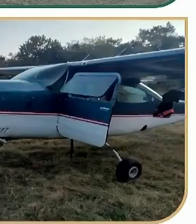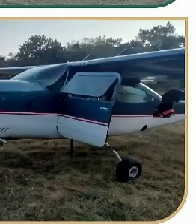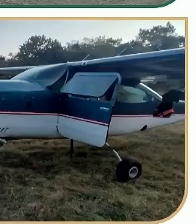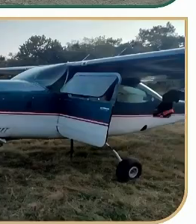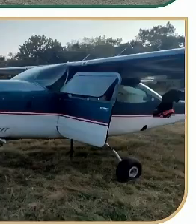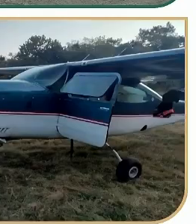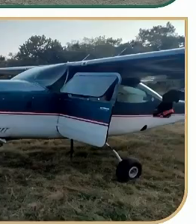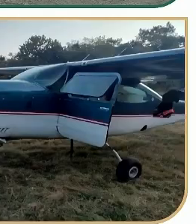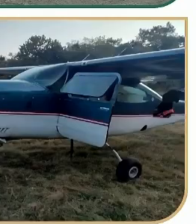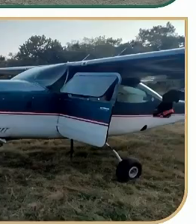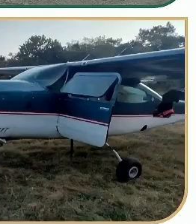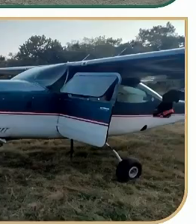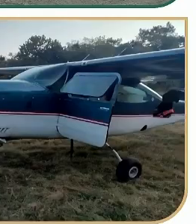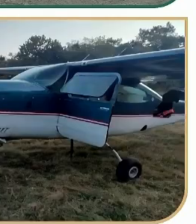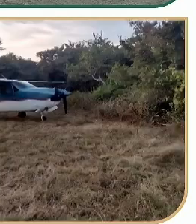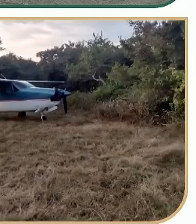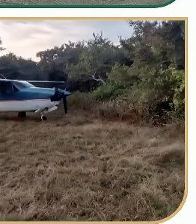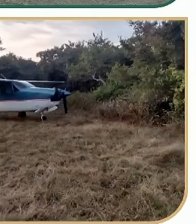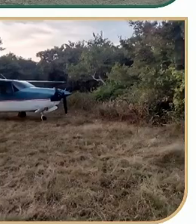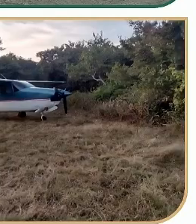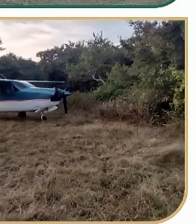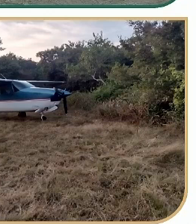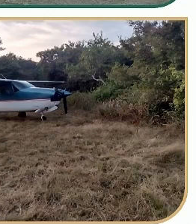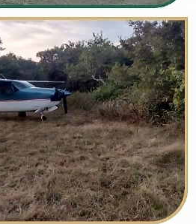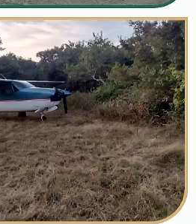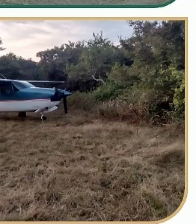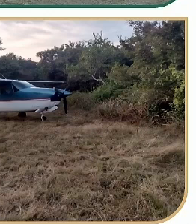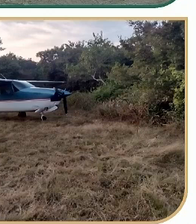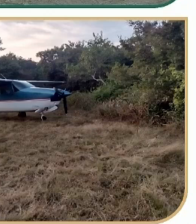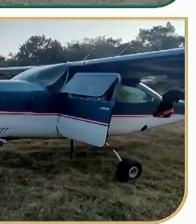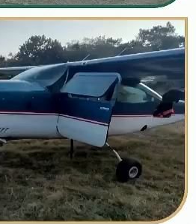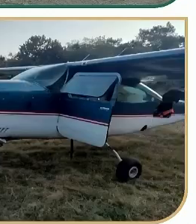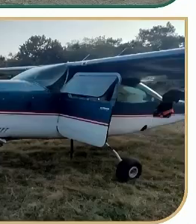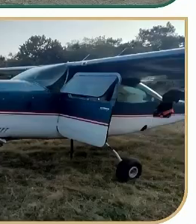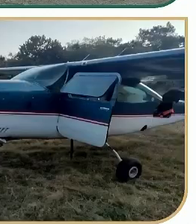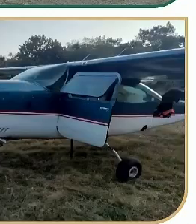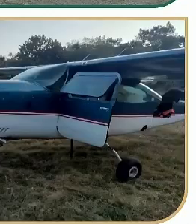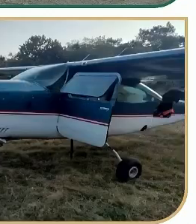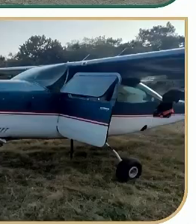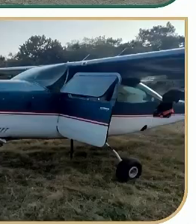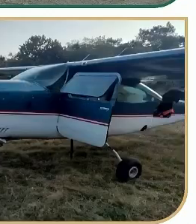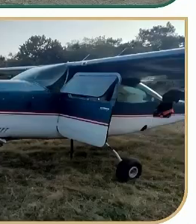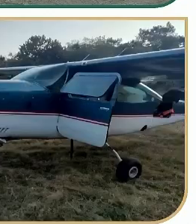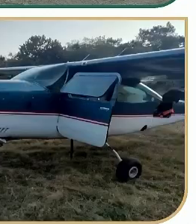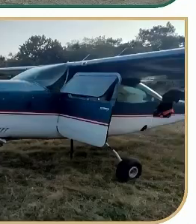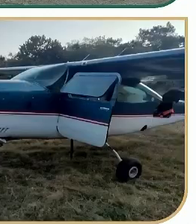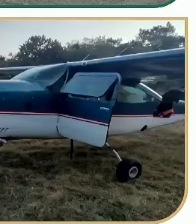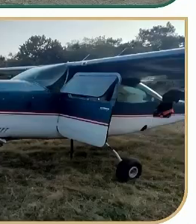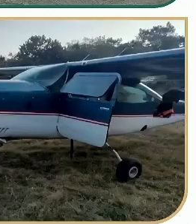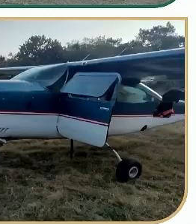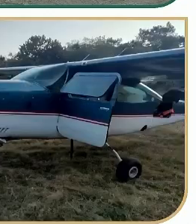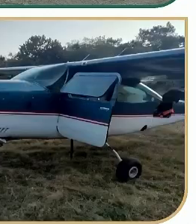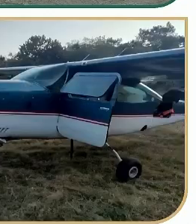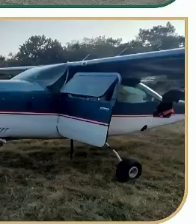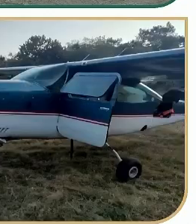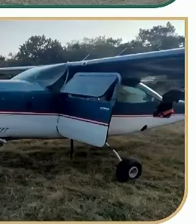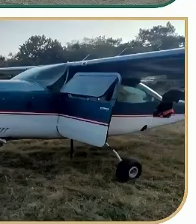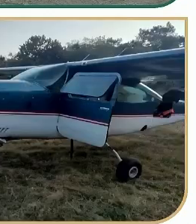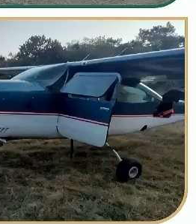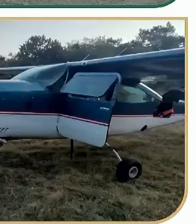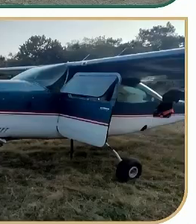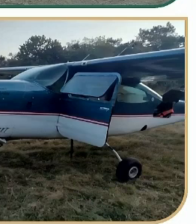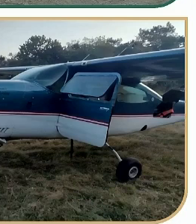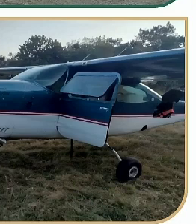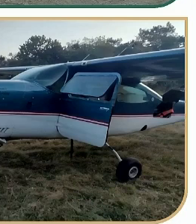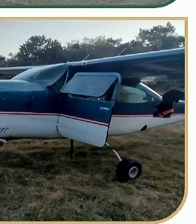cocaína, 2 vehículos y 1.010 litros de combustible. En cuanto a actividades de búsqueda y rescate,